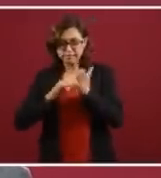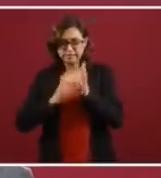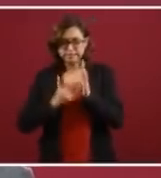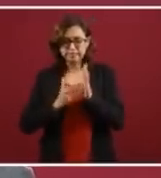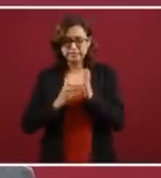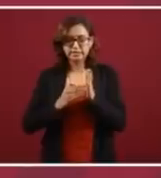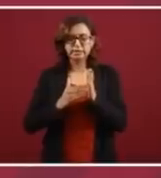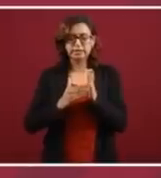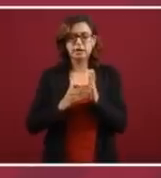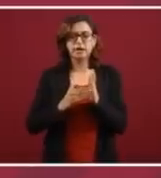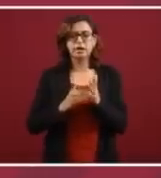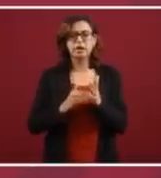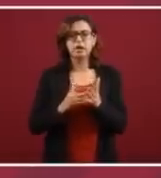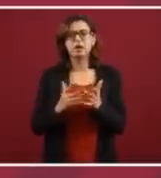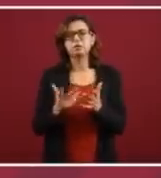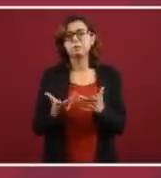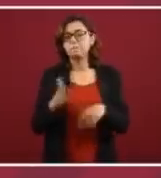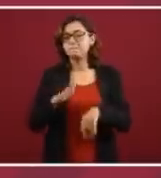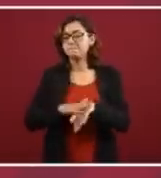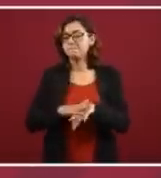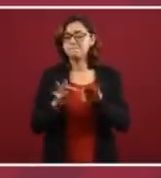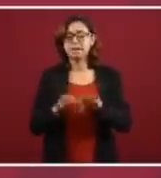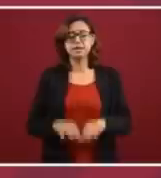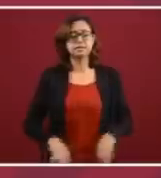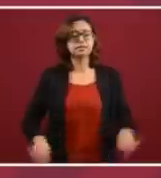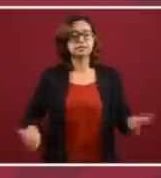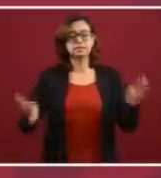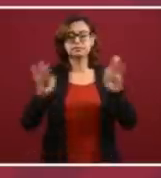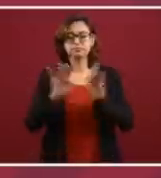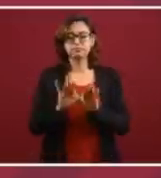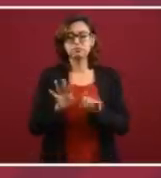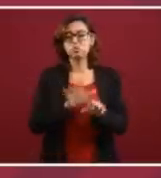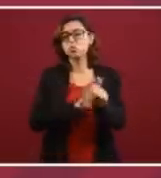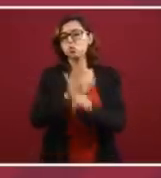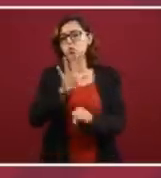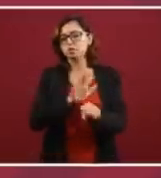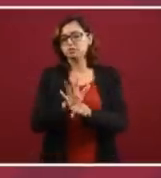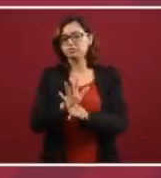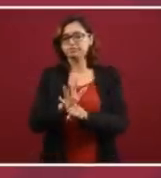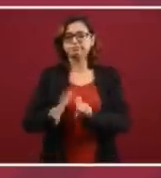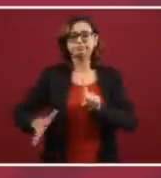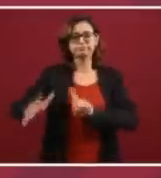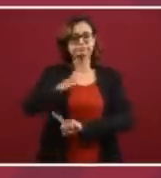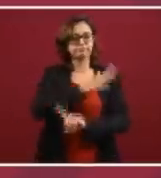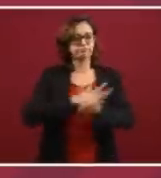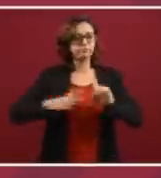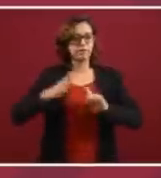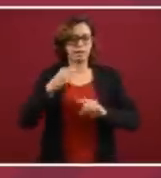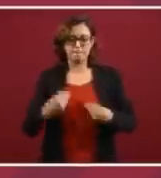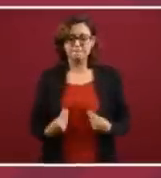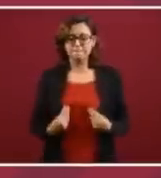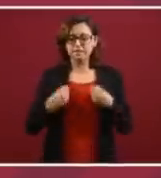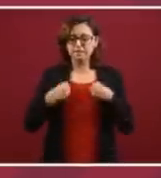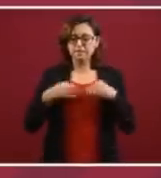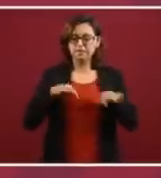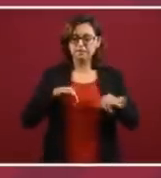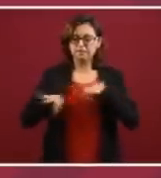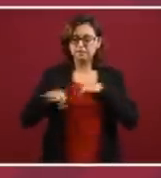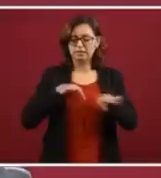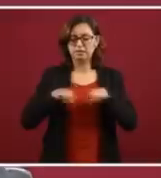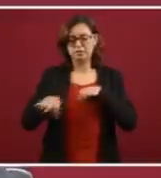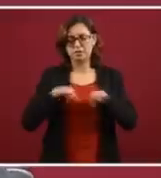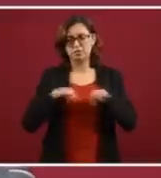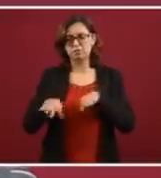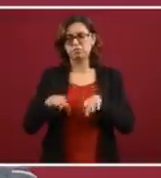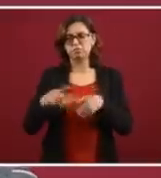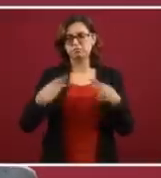donde lo fundamental es mejorar las condiciones de vida, de trabajo de nuestro